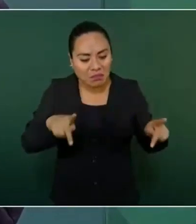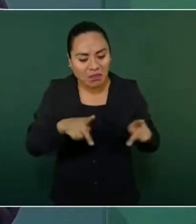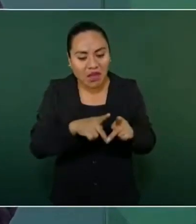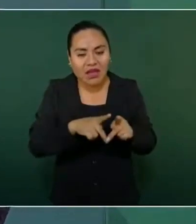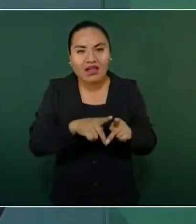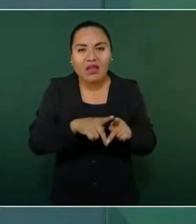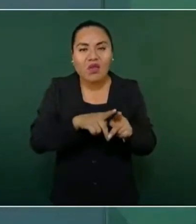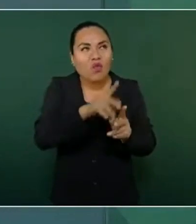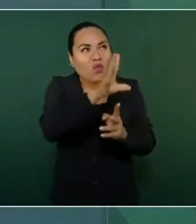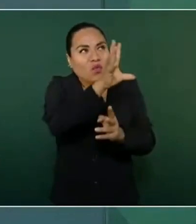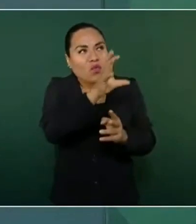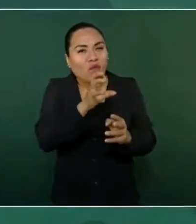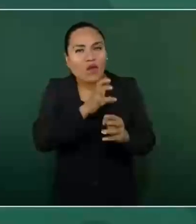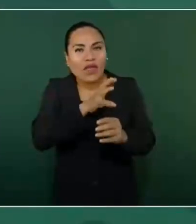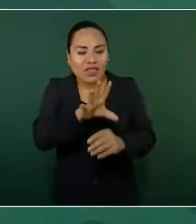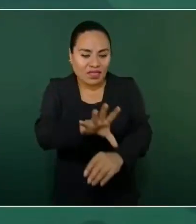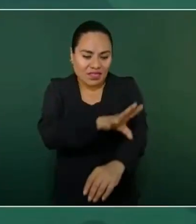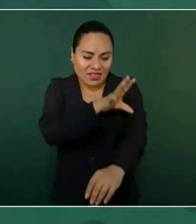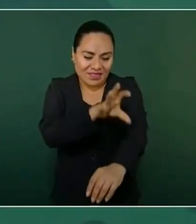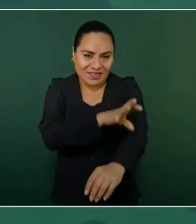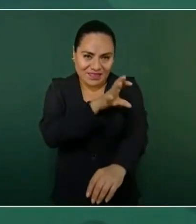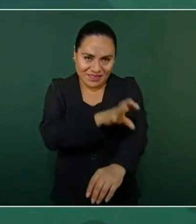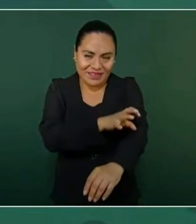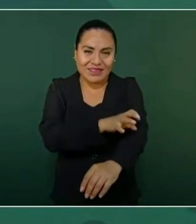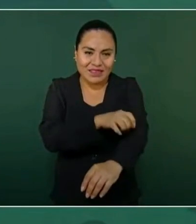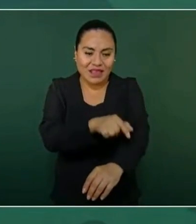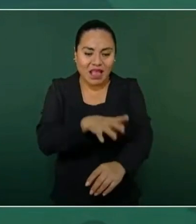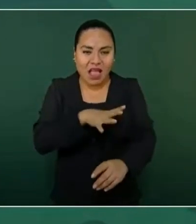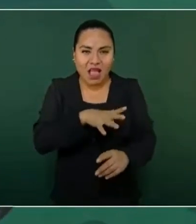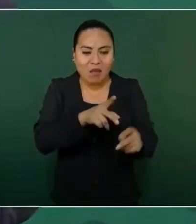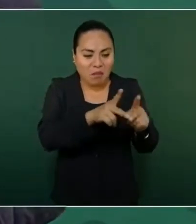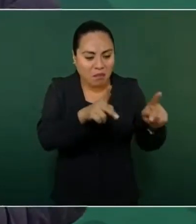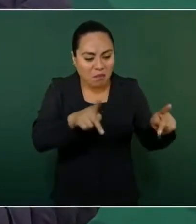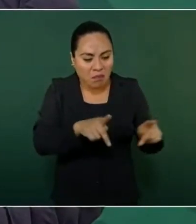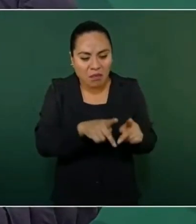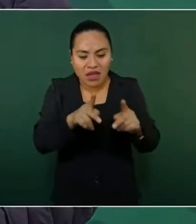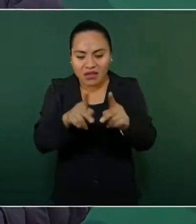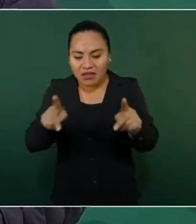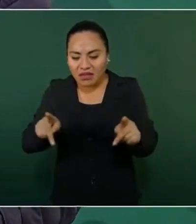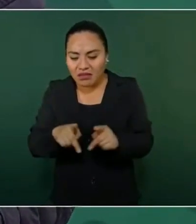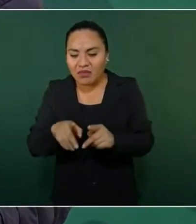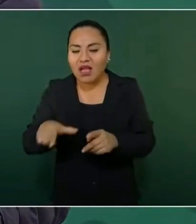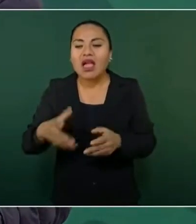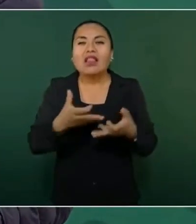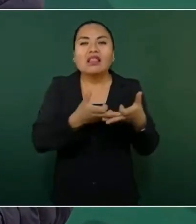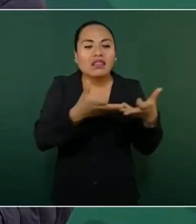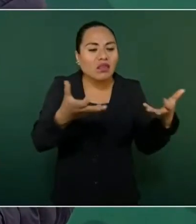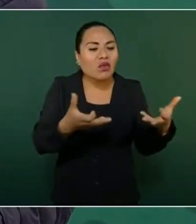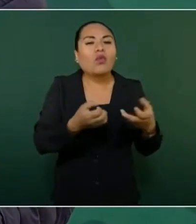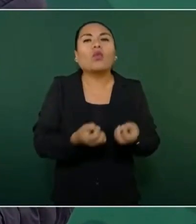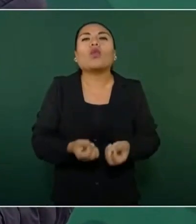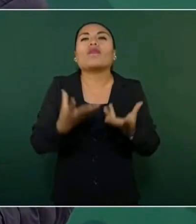industriales, cada parque son en promedio 300 hectáreas.